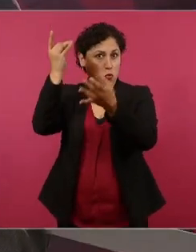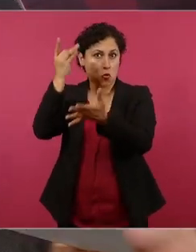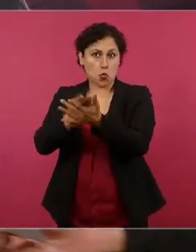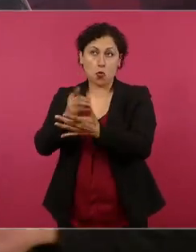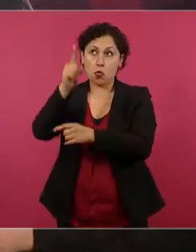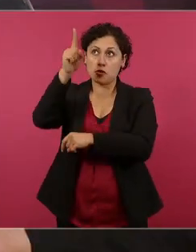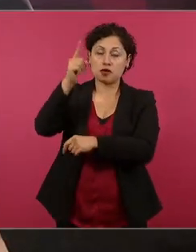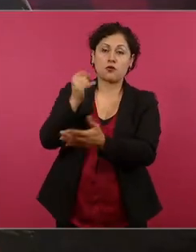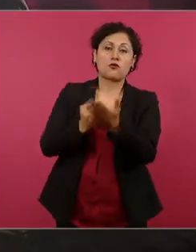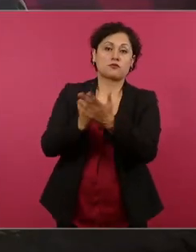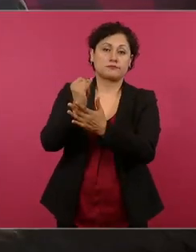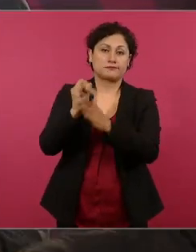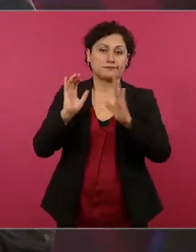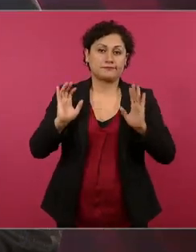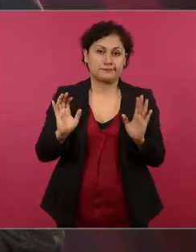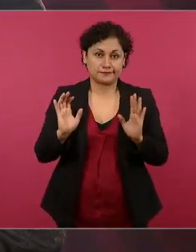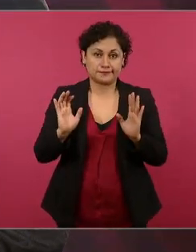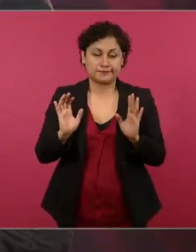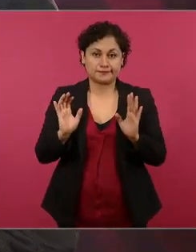y tomé